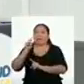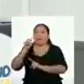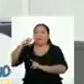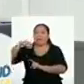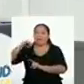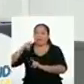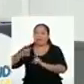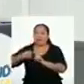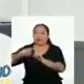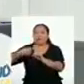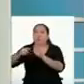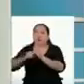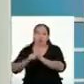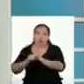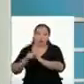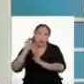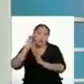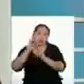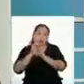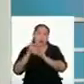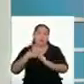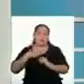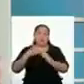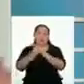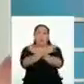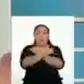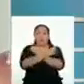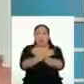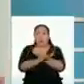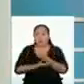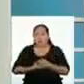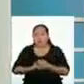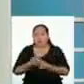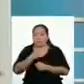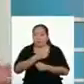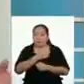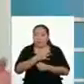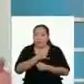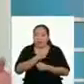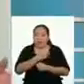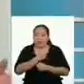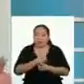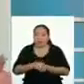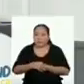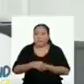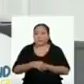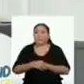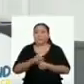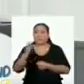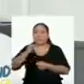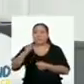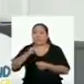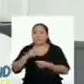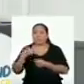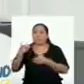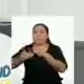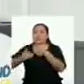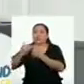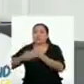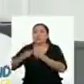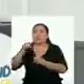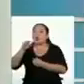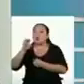resta, como mi cumpleaños. Sí. Y hay progresión geométrica si la relación entre los números se calcula mediante